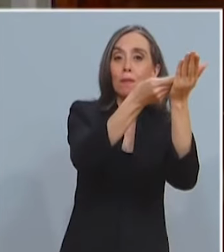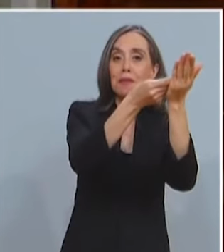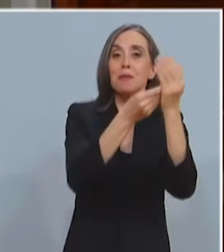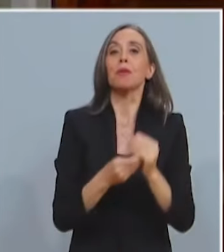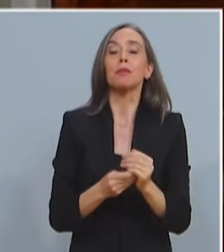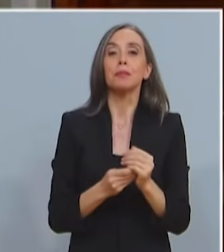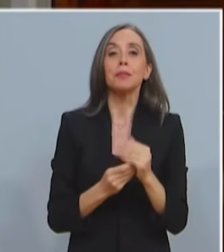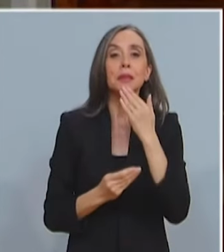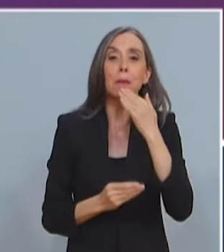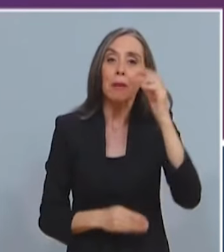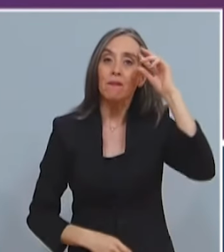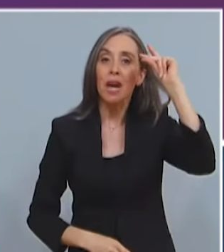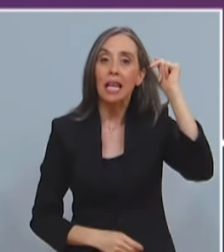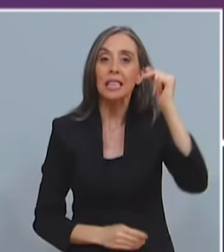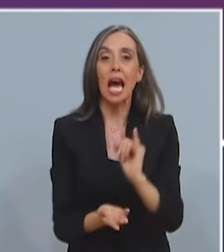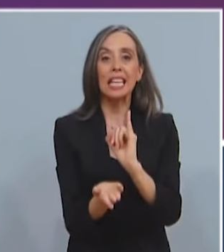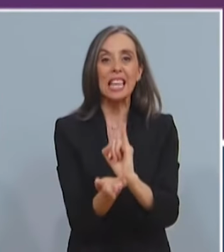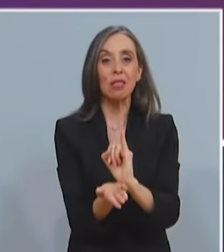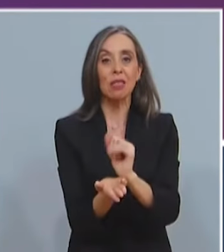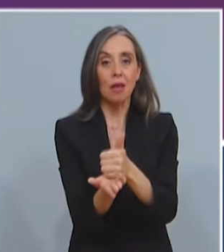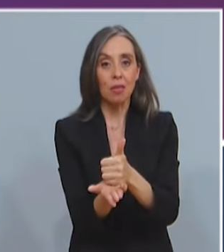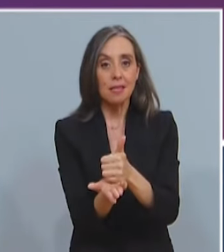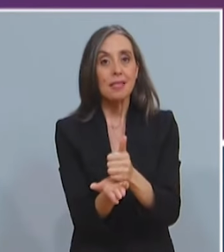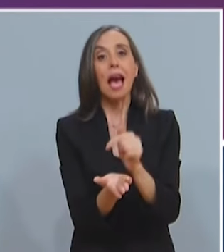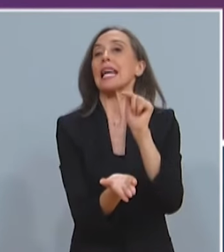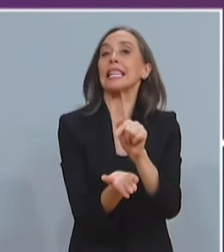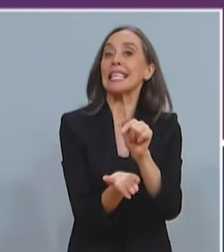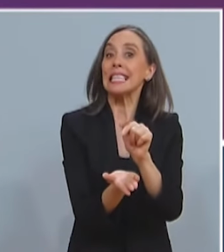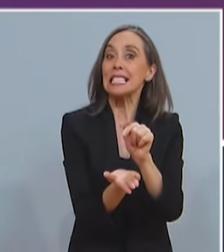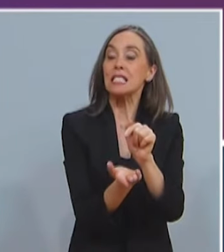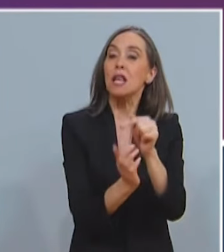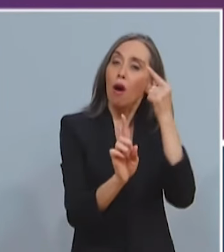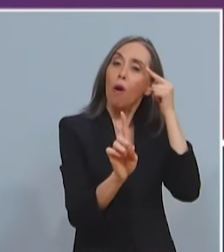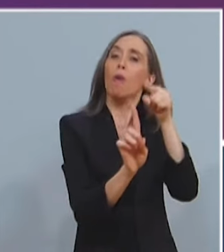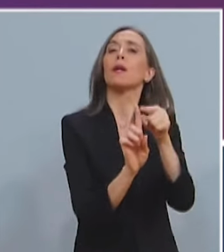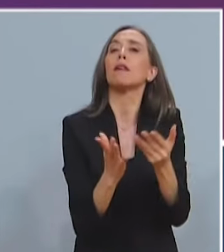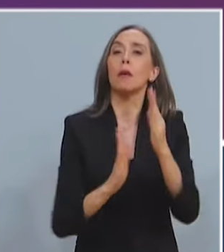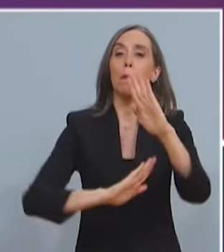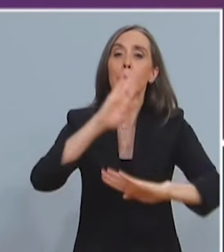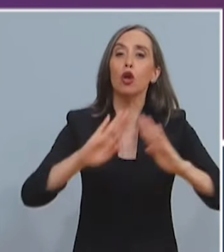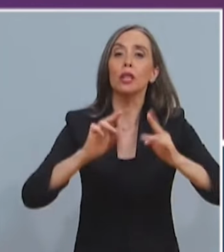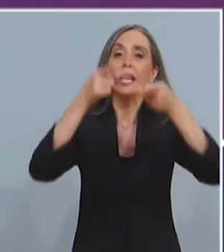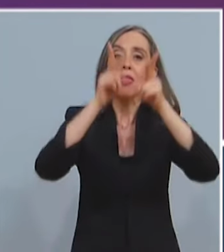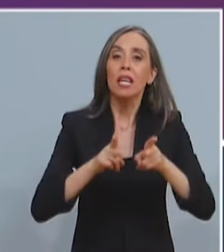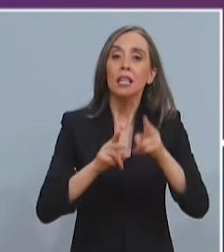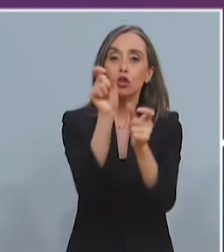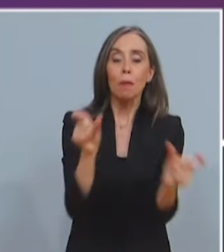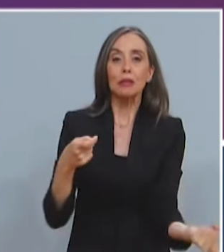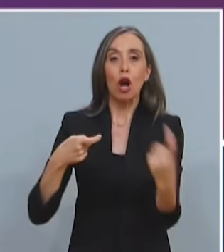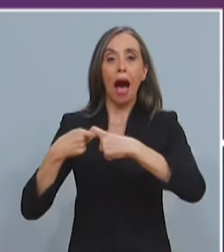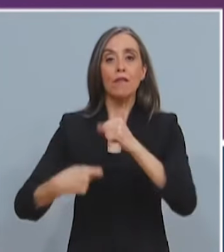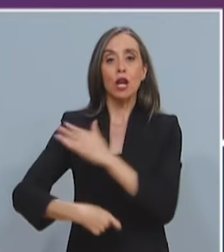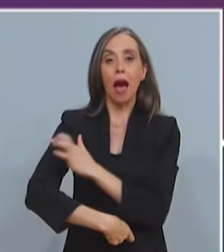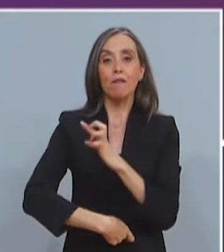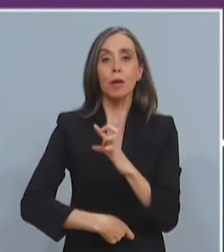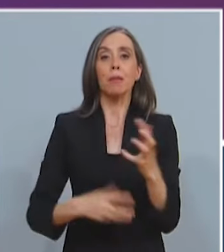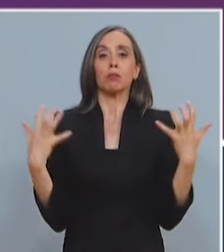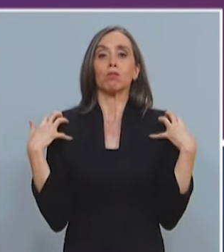a través de la creación de una intendencia que va a tener por función proteger los derechos de los afiliados y que estará la